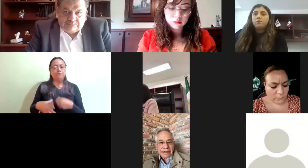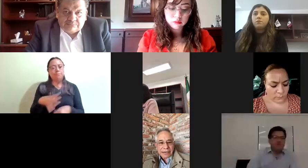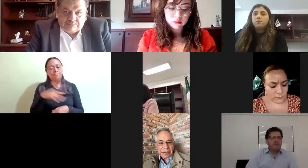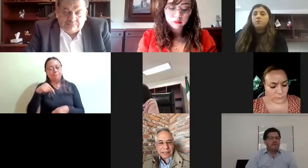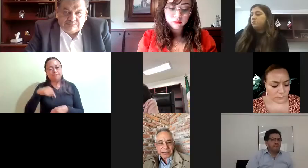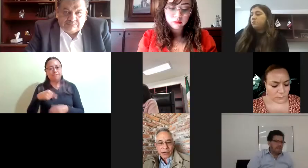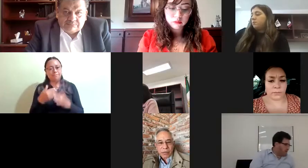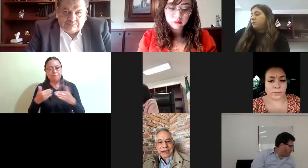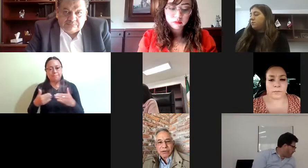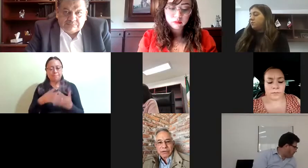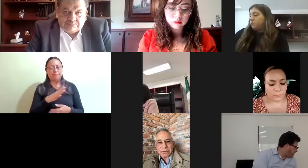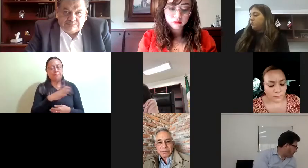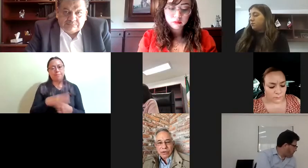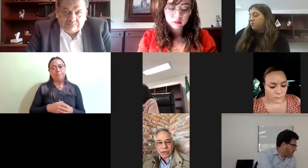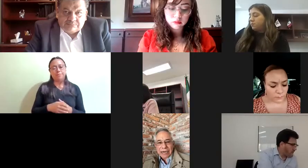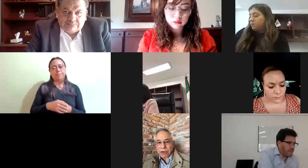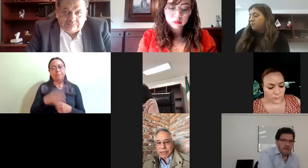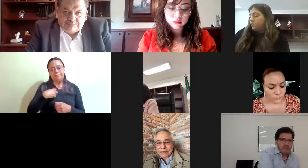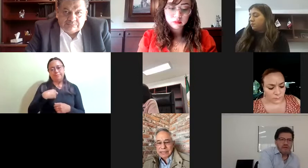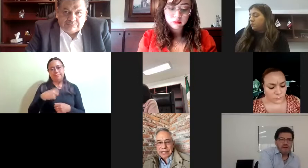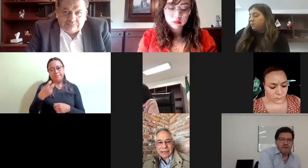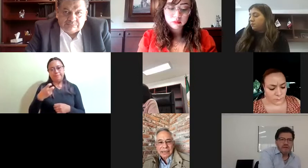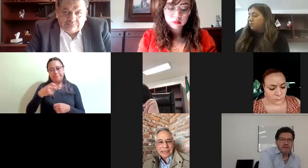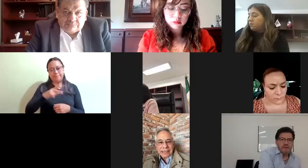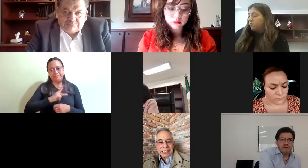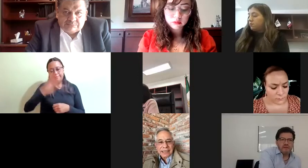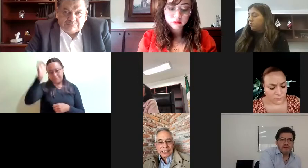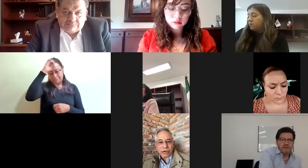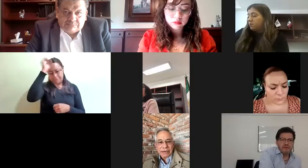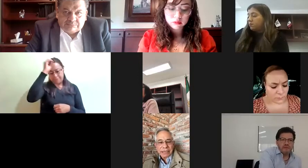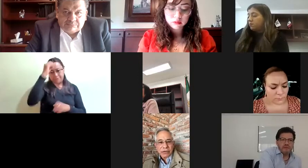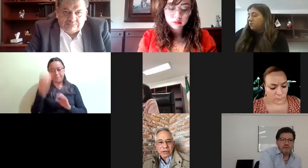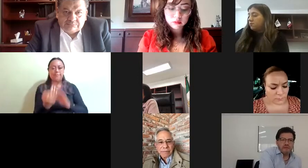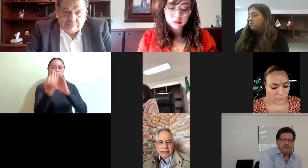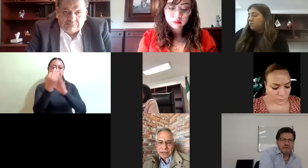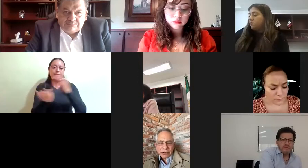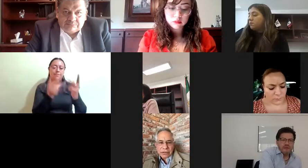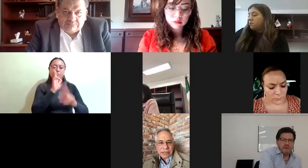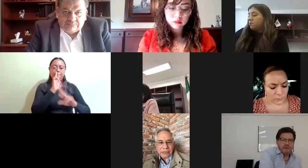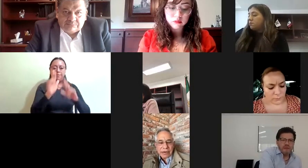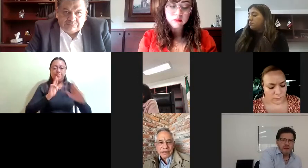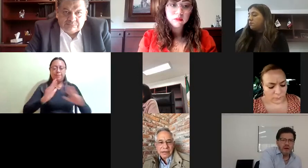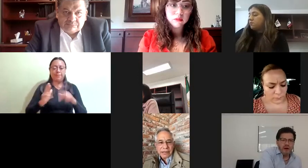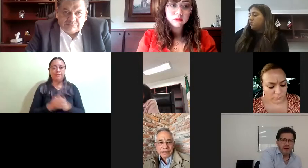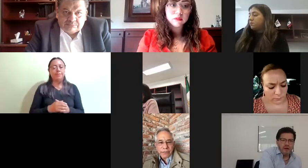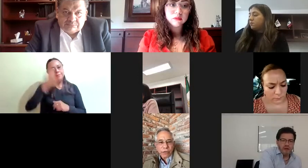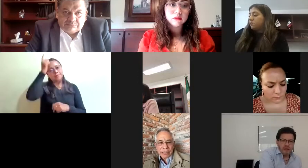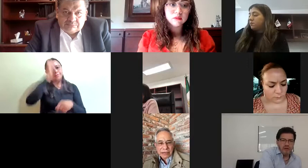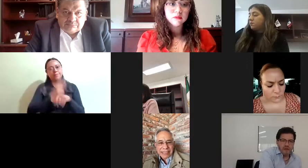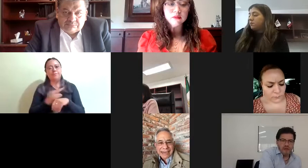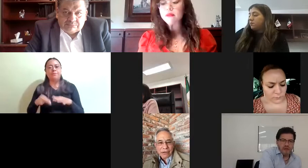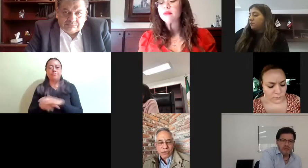era mi comentario con respecto a la comparecencia del director del metro, apoyando en una